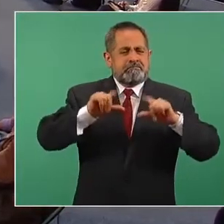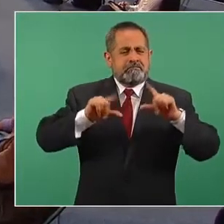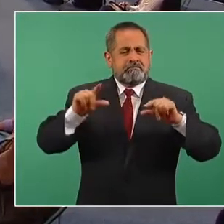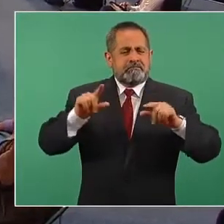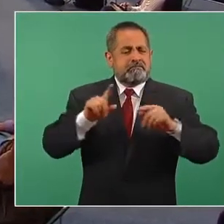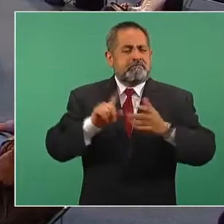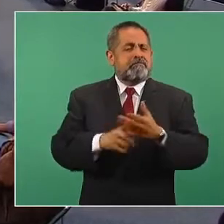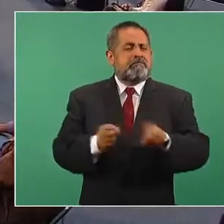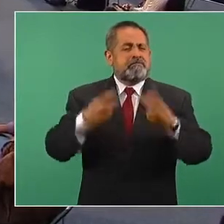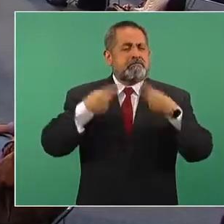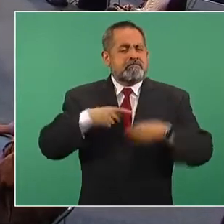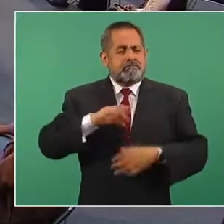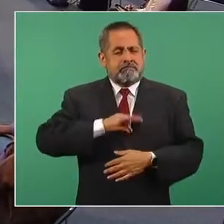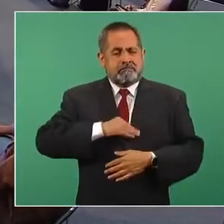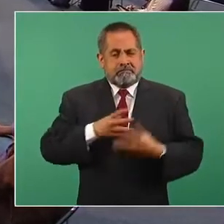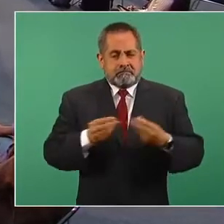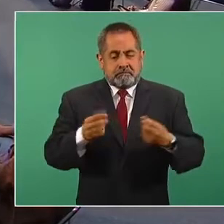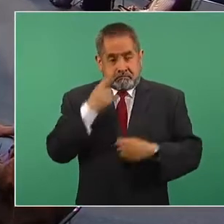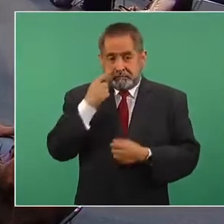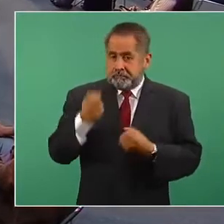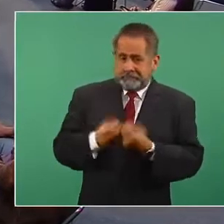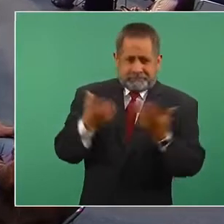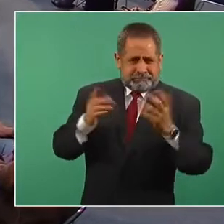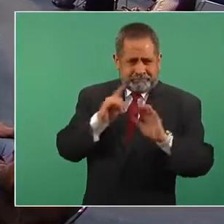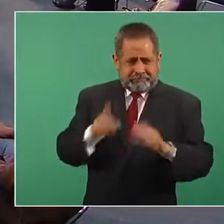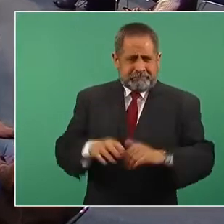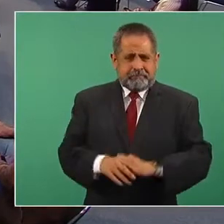de contagios? Es que es muy claro.